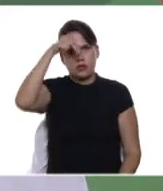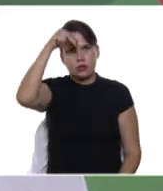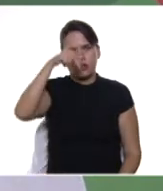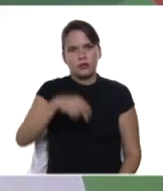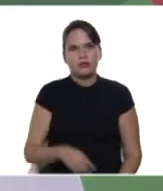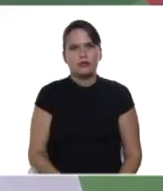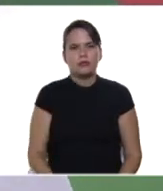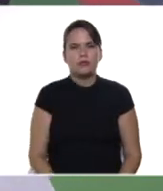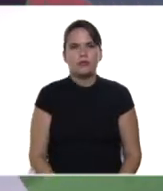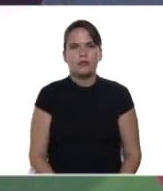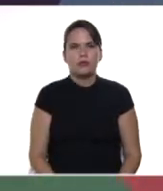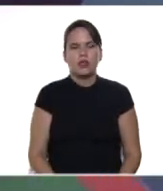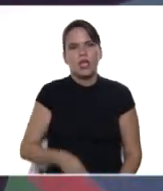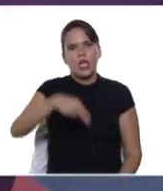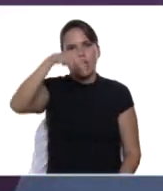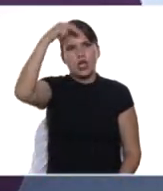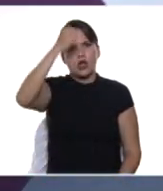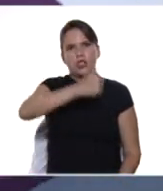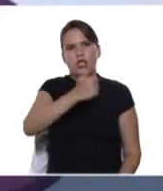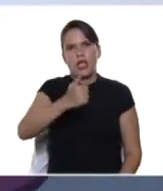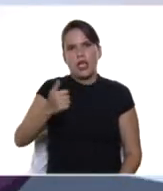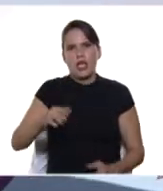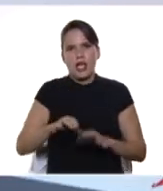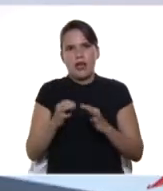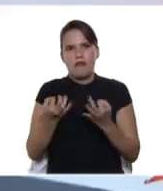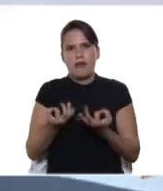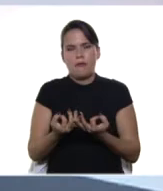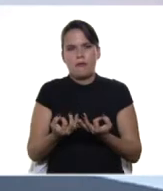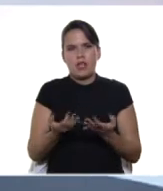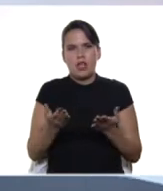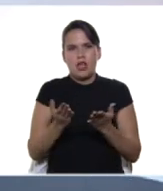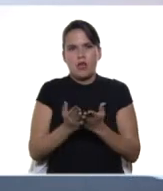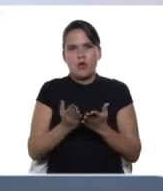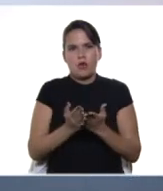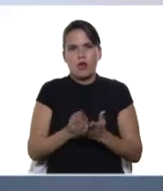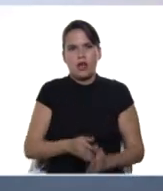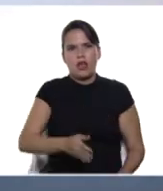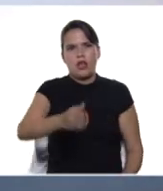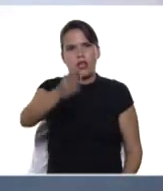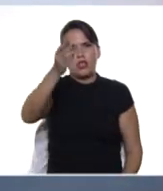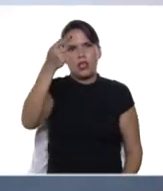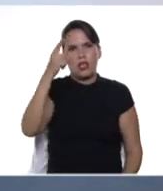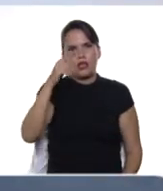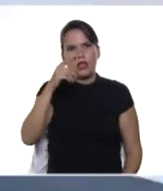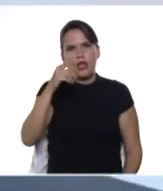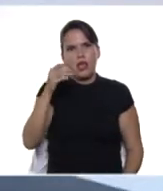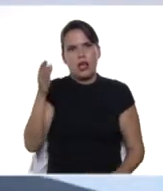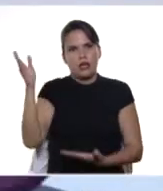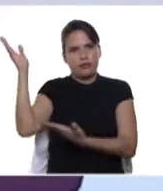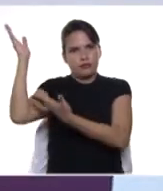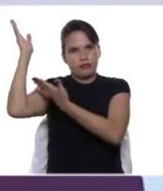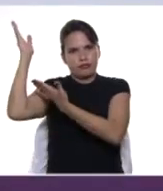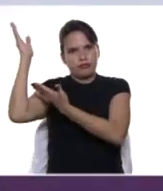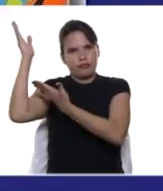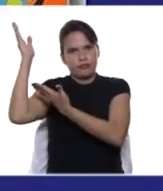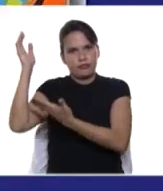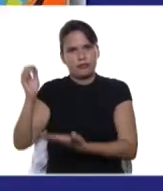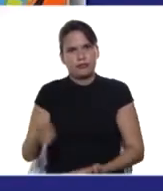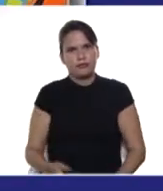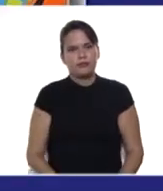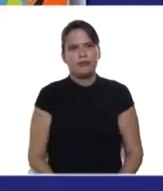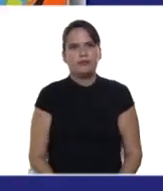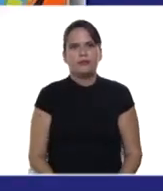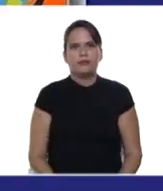el norte en cada familia una escuela está hacia este lado, y me disculpan que les dé la espalda, pero el norte está hacia este